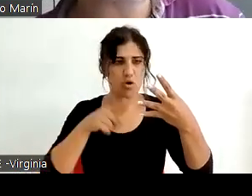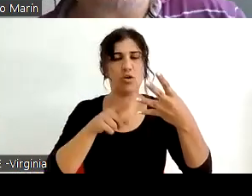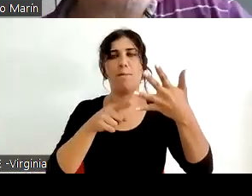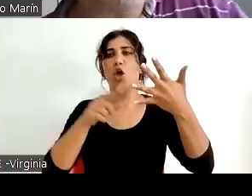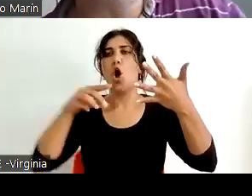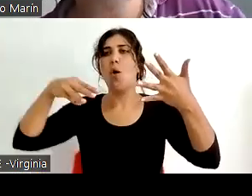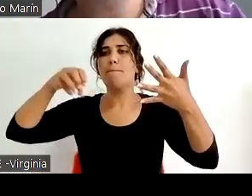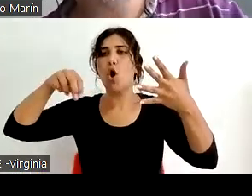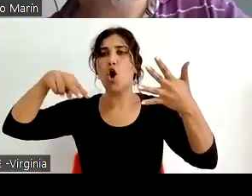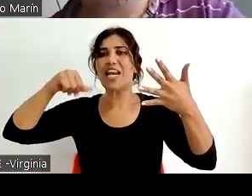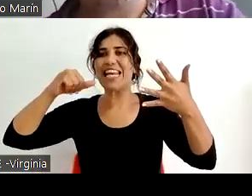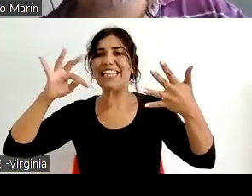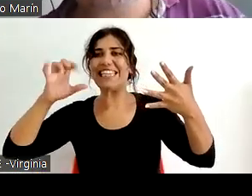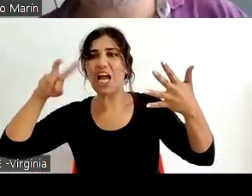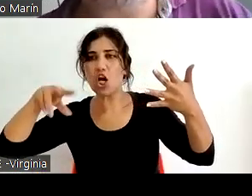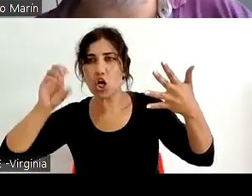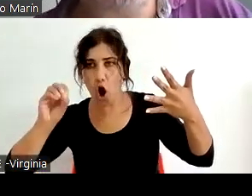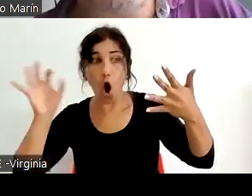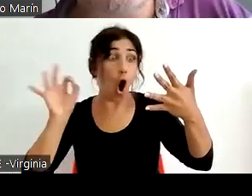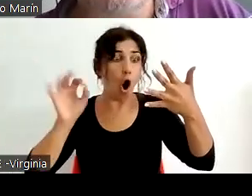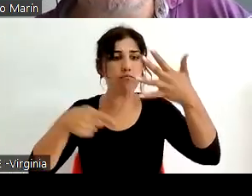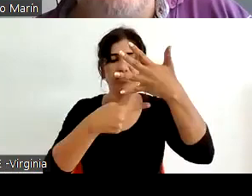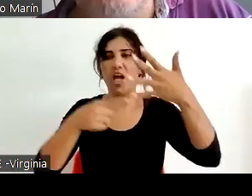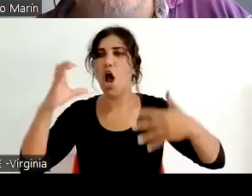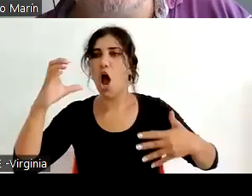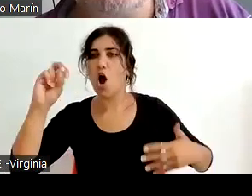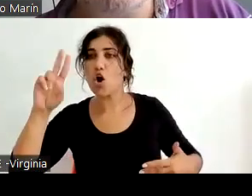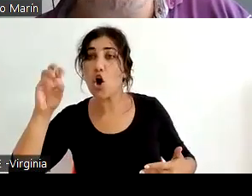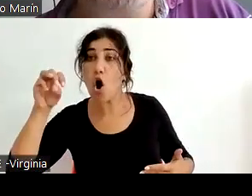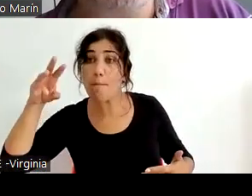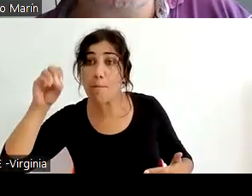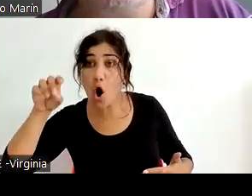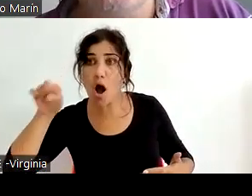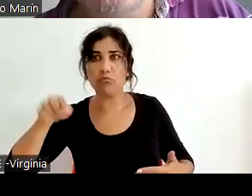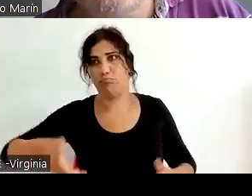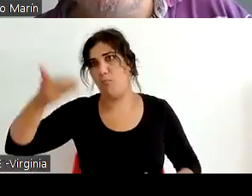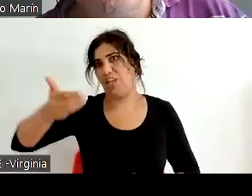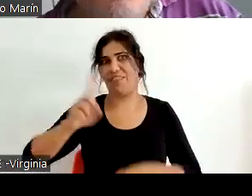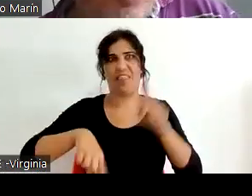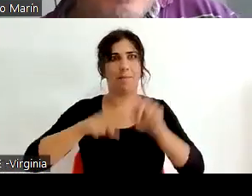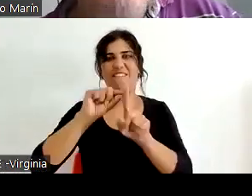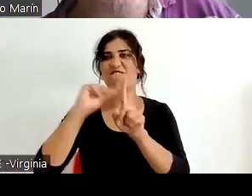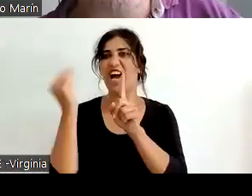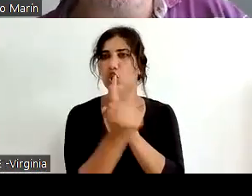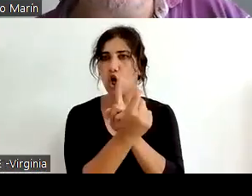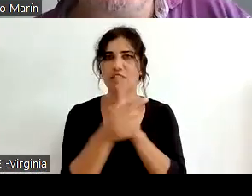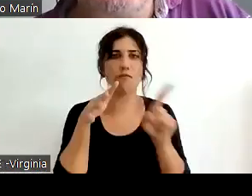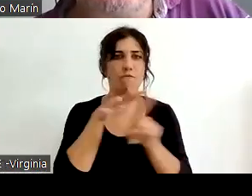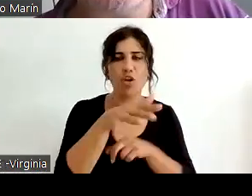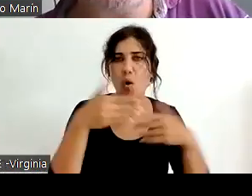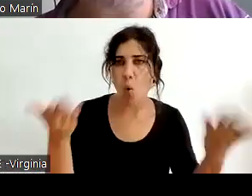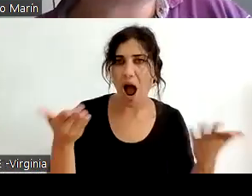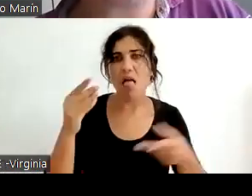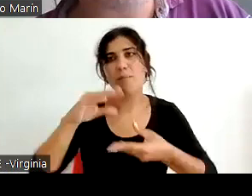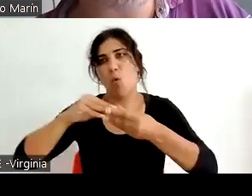molibdeno, como el cromo, que son elementos cofactores en determinadas funciones musculares